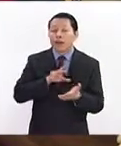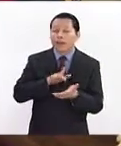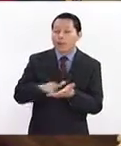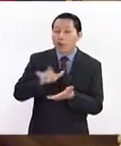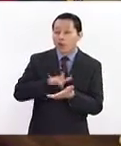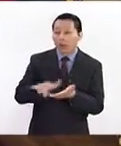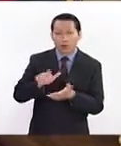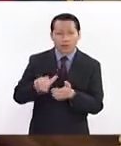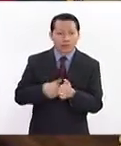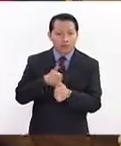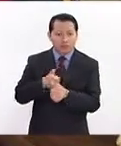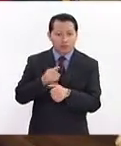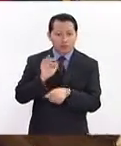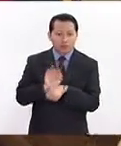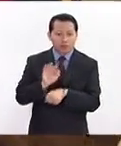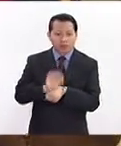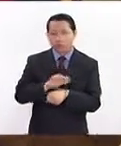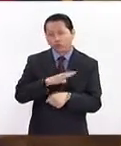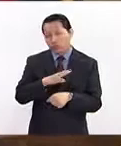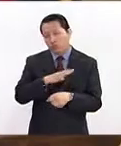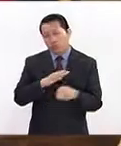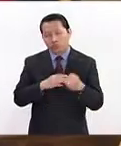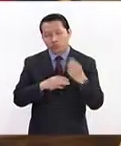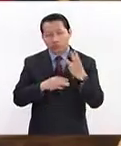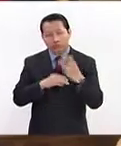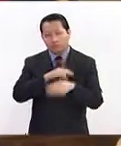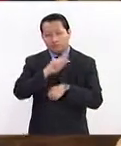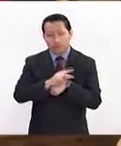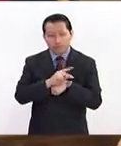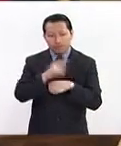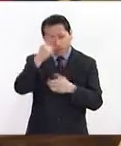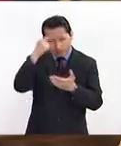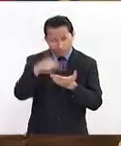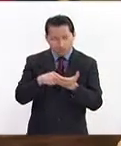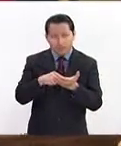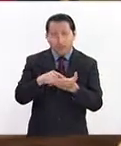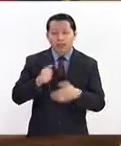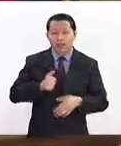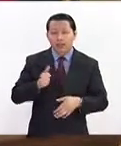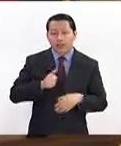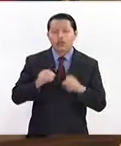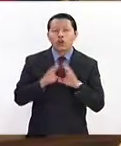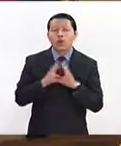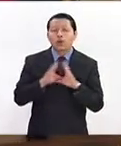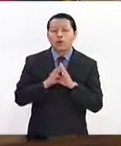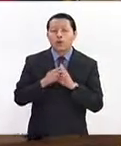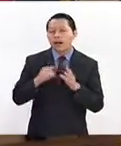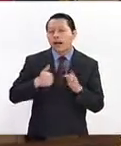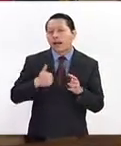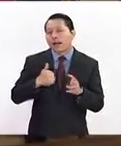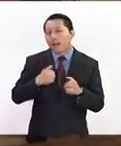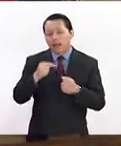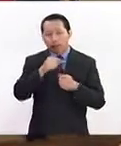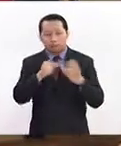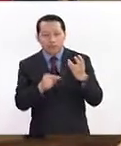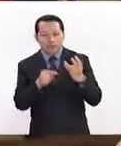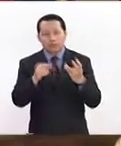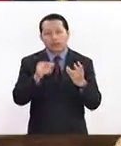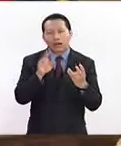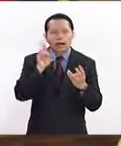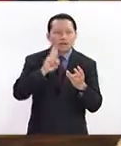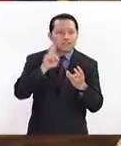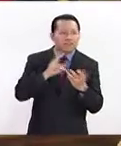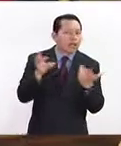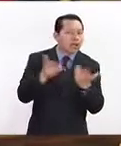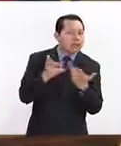le da al esfuerzo trilateral, que yo creo que aquí lo que está haciendo Canadá pues es simplemente también tener abiertas todas las opciones, ¿no?